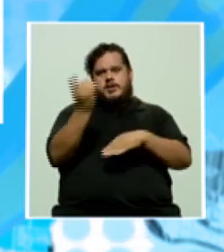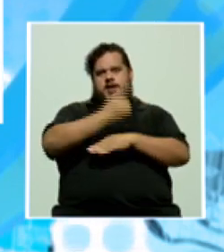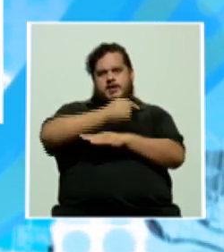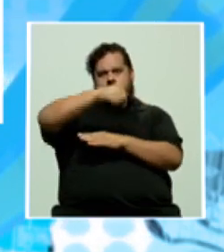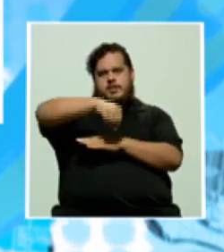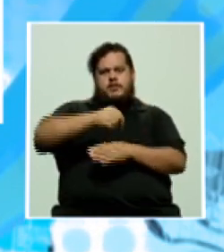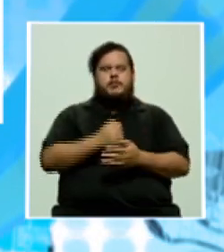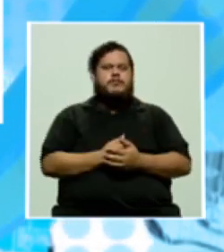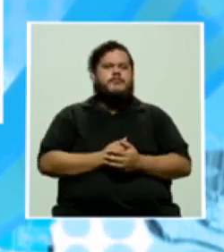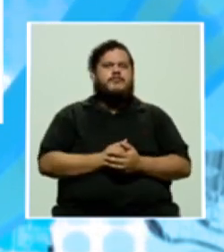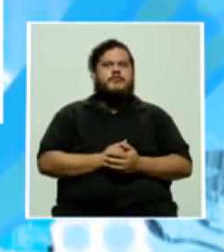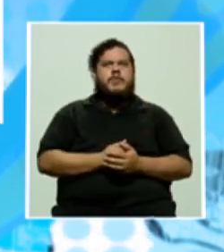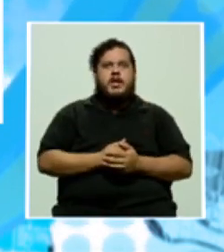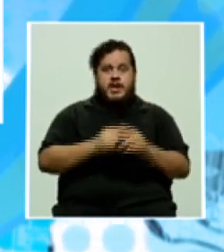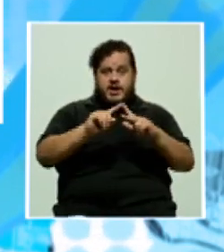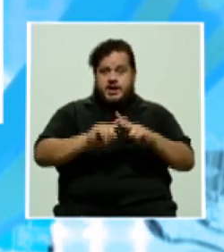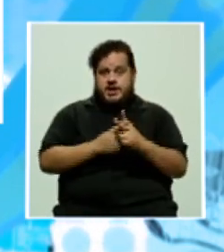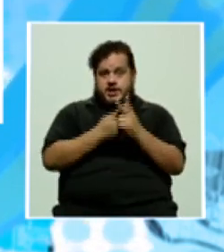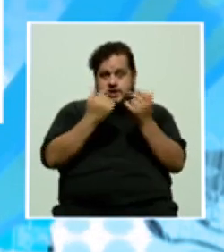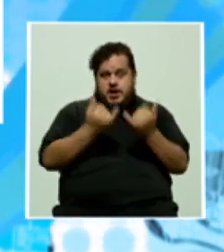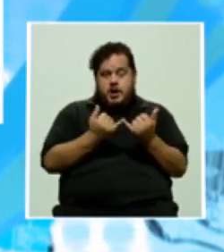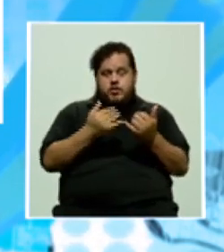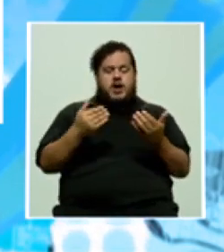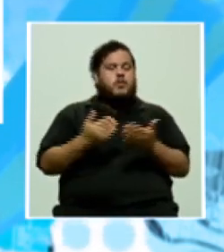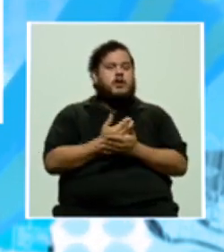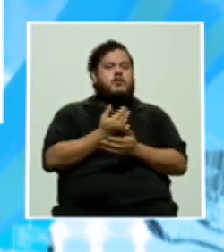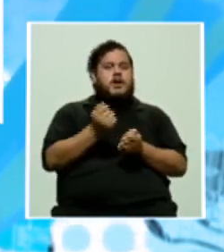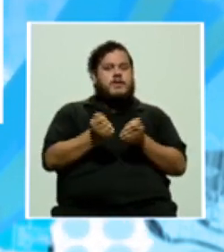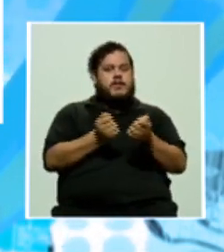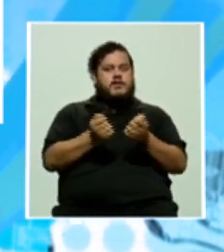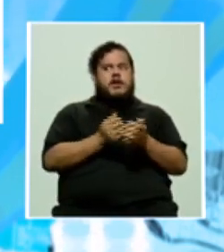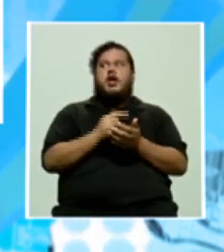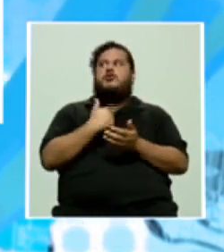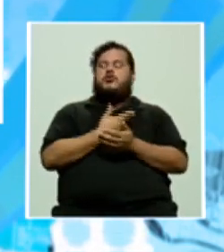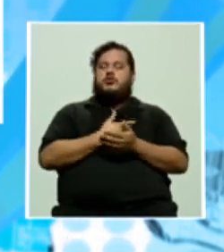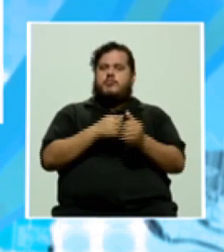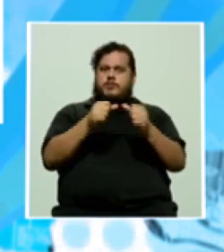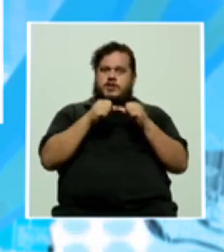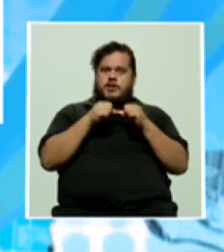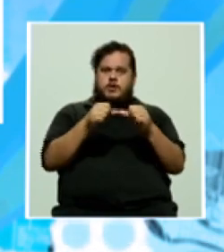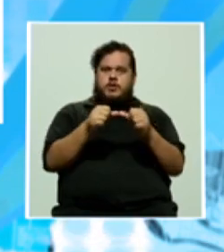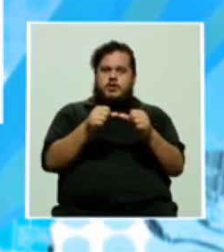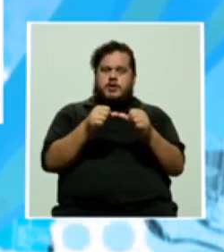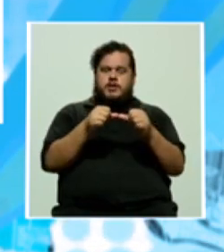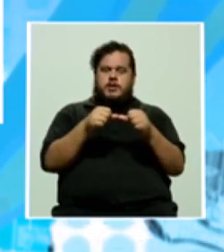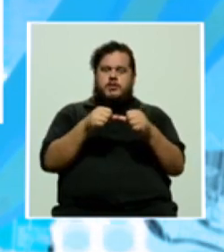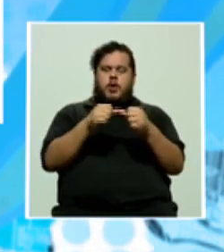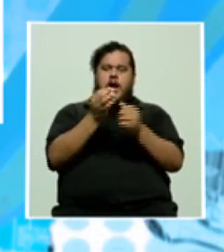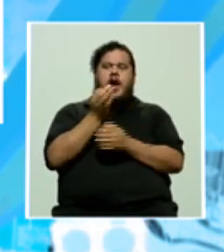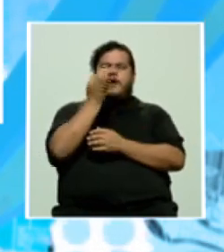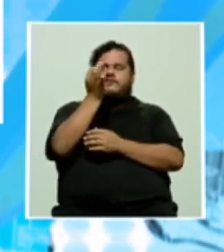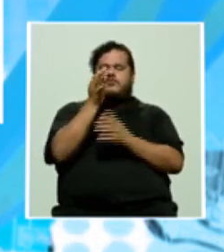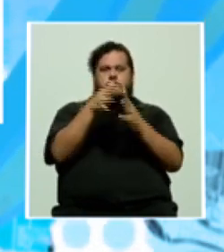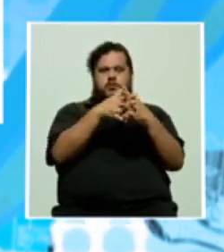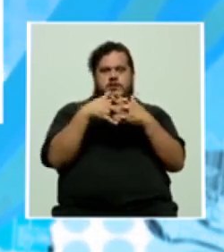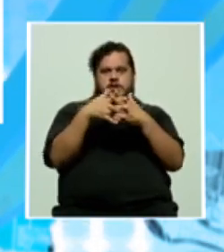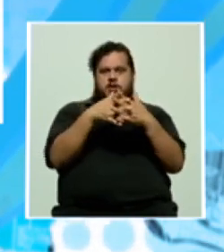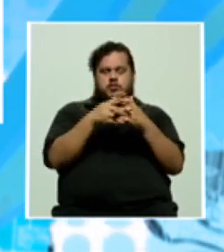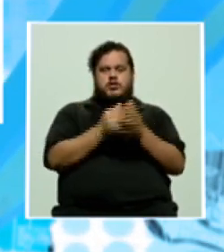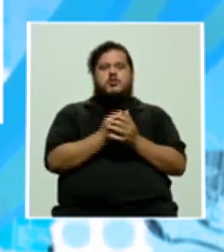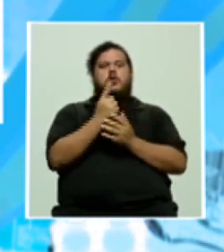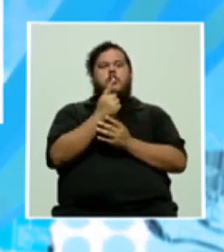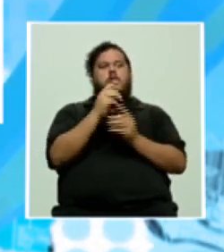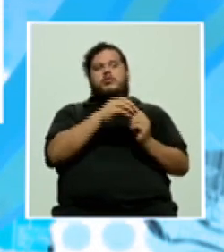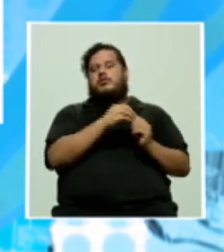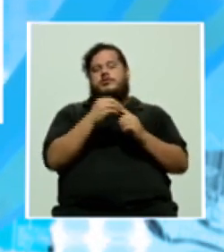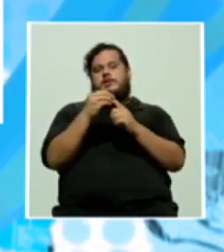Inicia ahora una nueva administración. Vamos a estar dándole seguimiento al futuro de Estados Unidos, uno de los